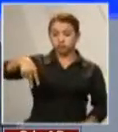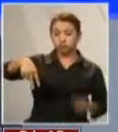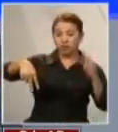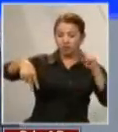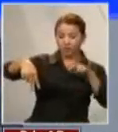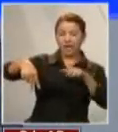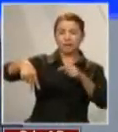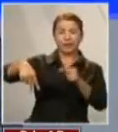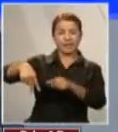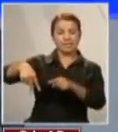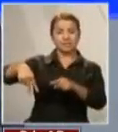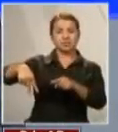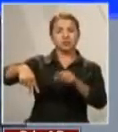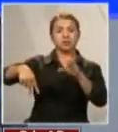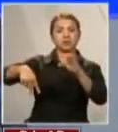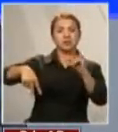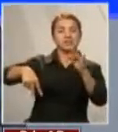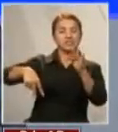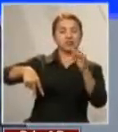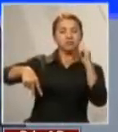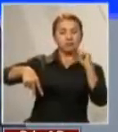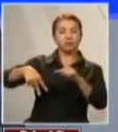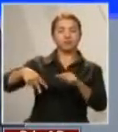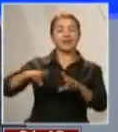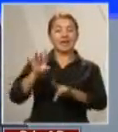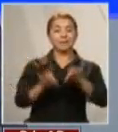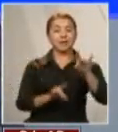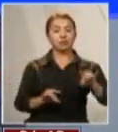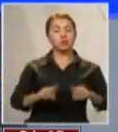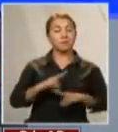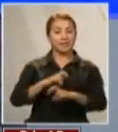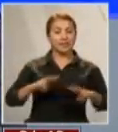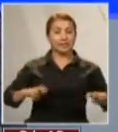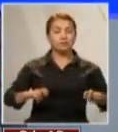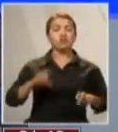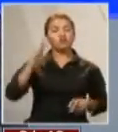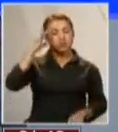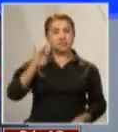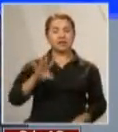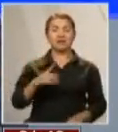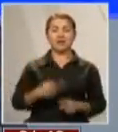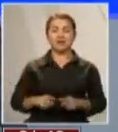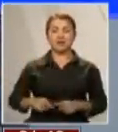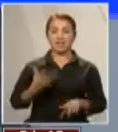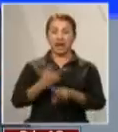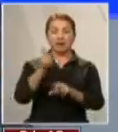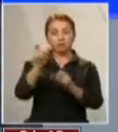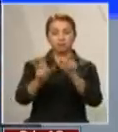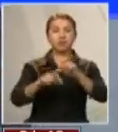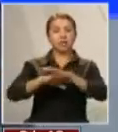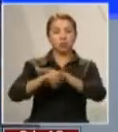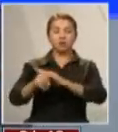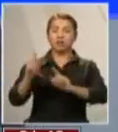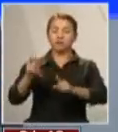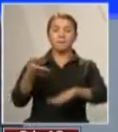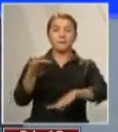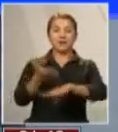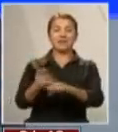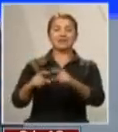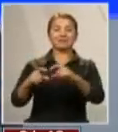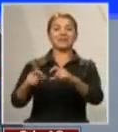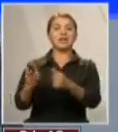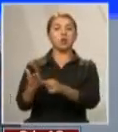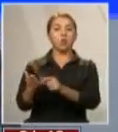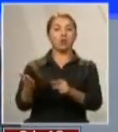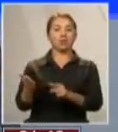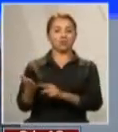todas las comisarías tienen SIP, tienen elemento investigativo y sabe muchas veces que hay delincuentes y que hay que pedirle el carnet para corroborar